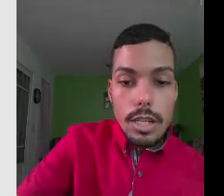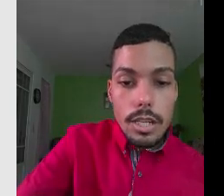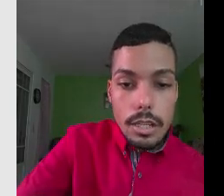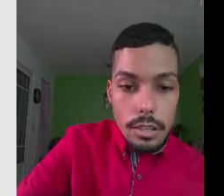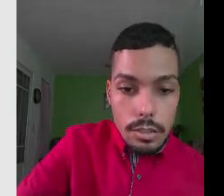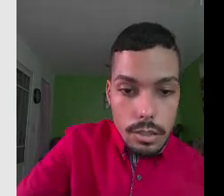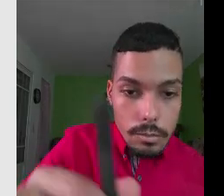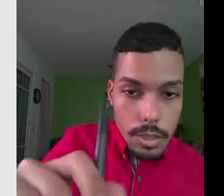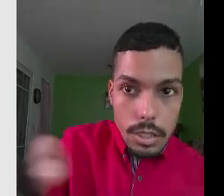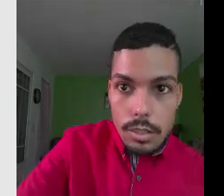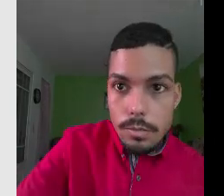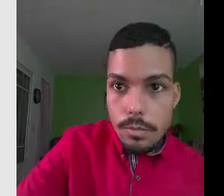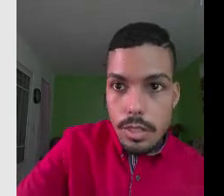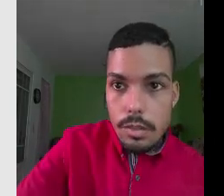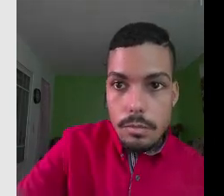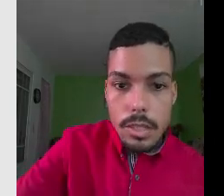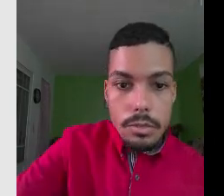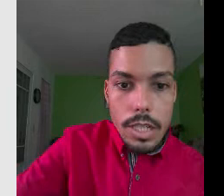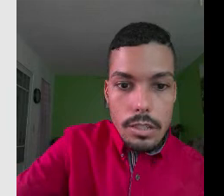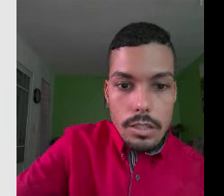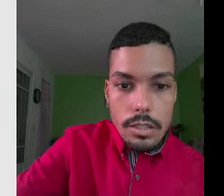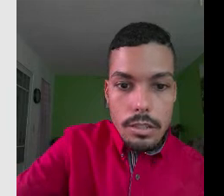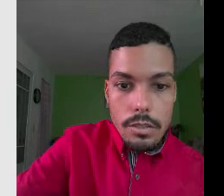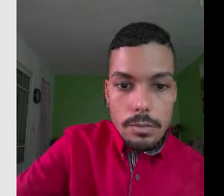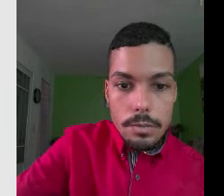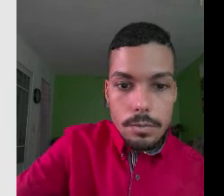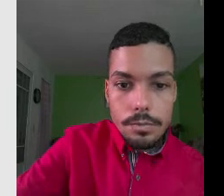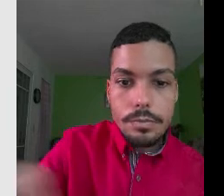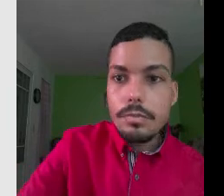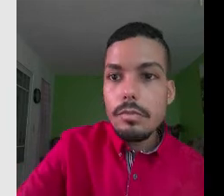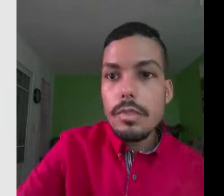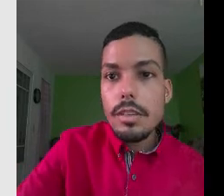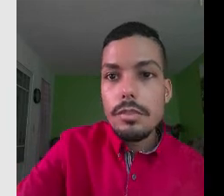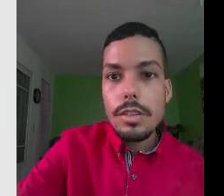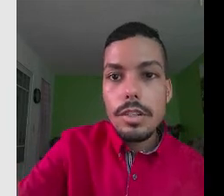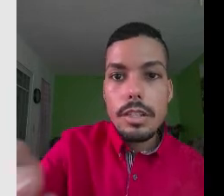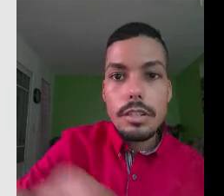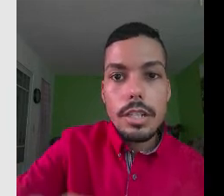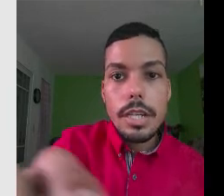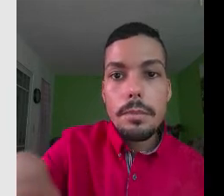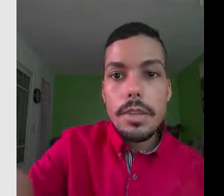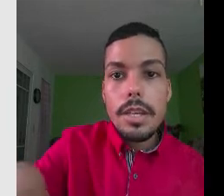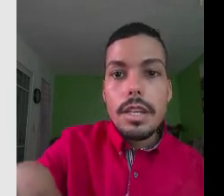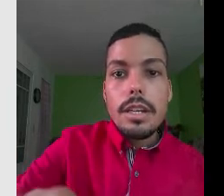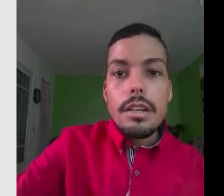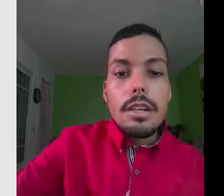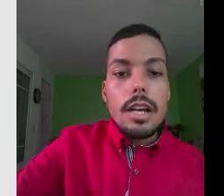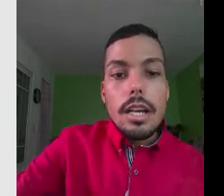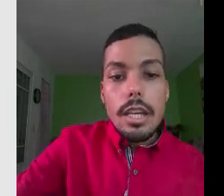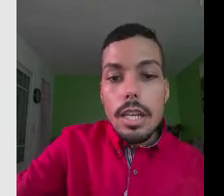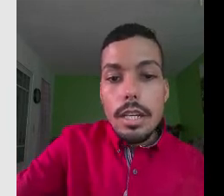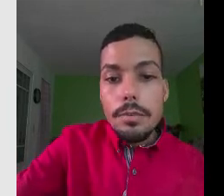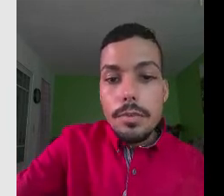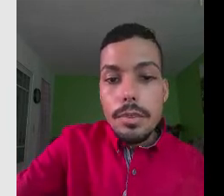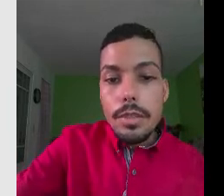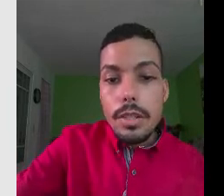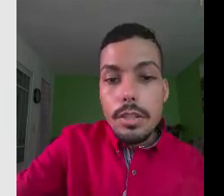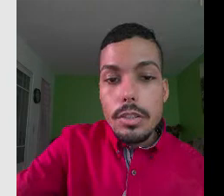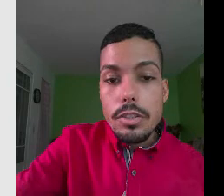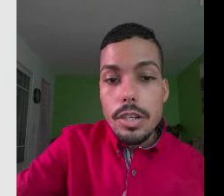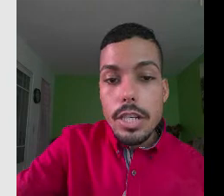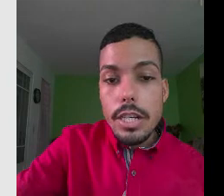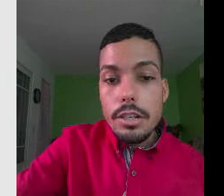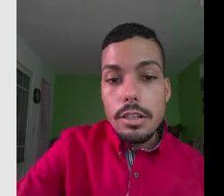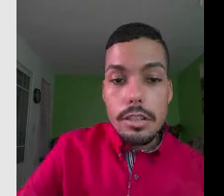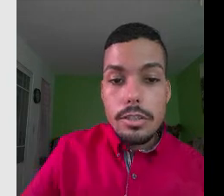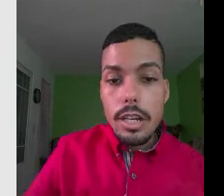line right here. Let me erase this. Very good, okay? Aquí, you are